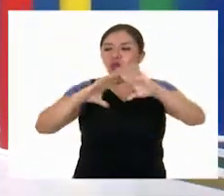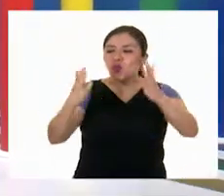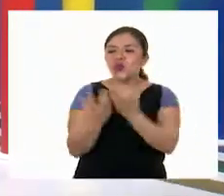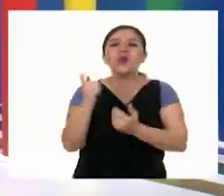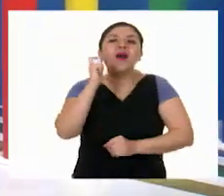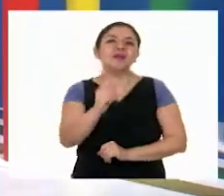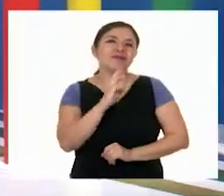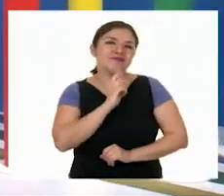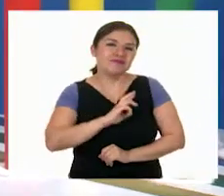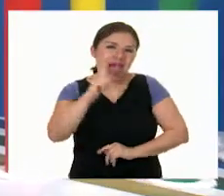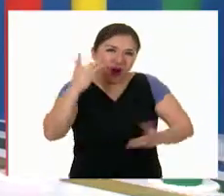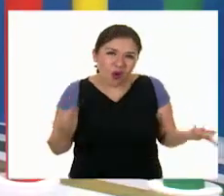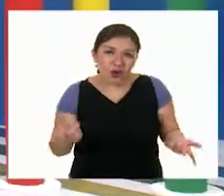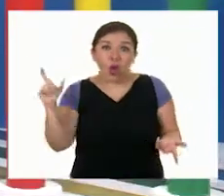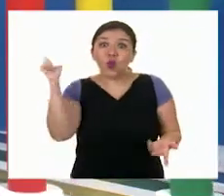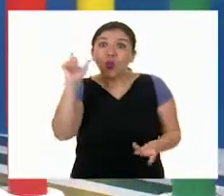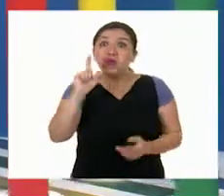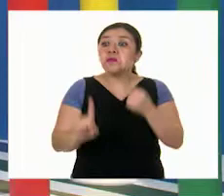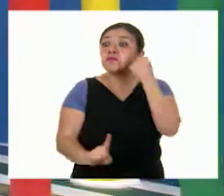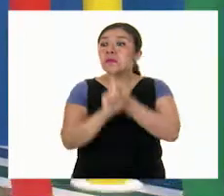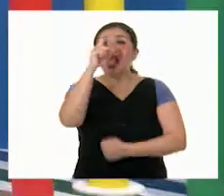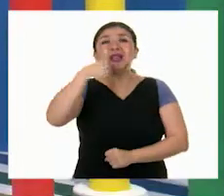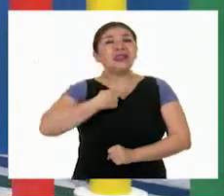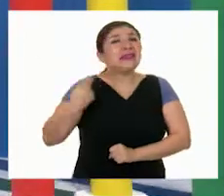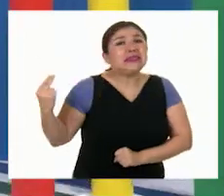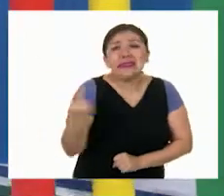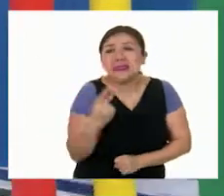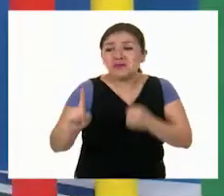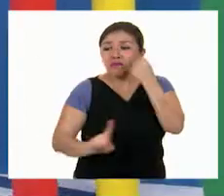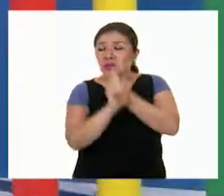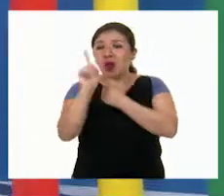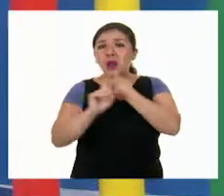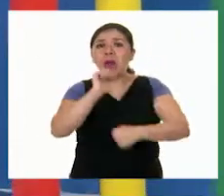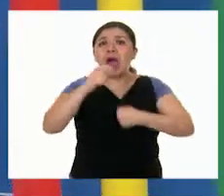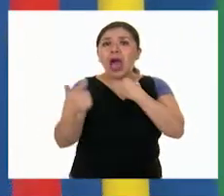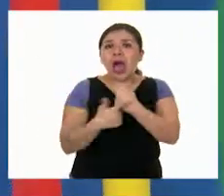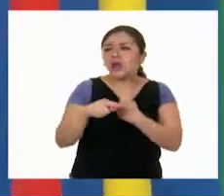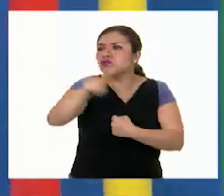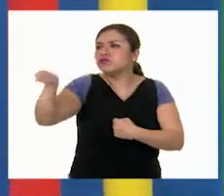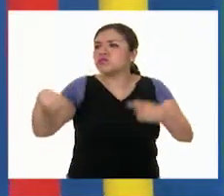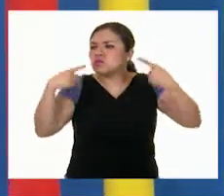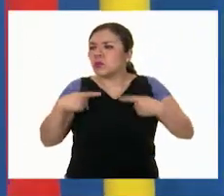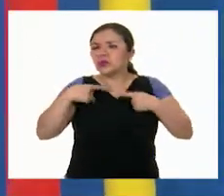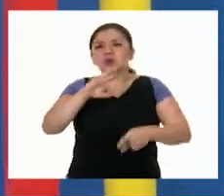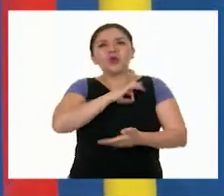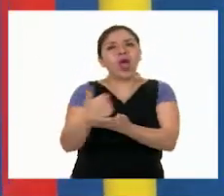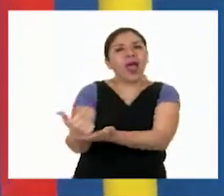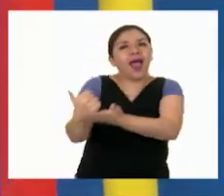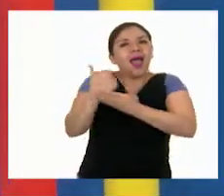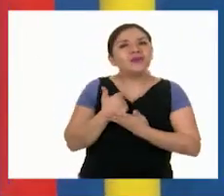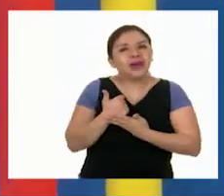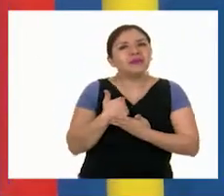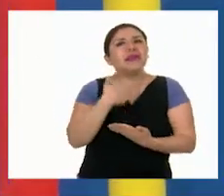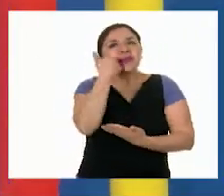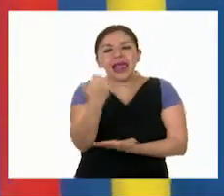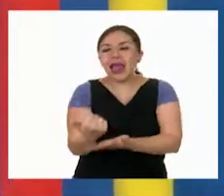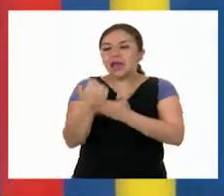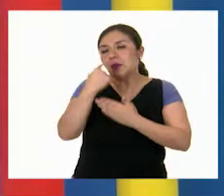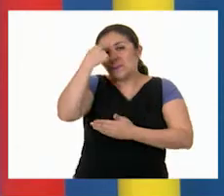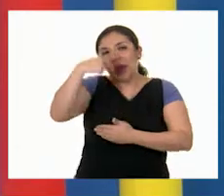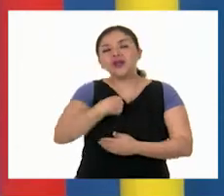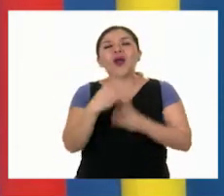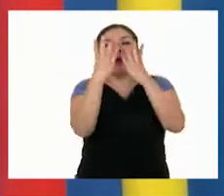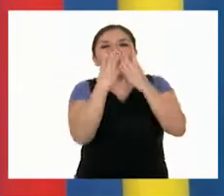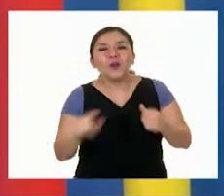Y entonces, tal vez cuando nosotros tengamos problemas, alguien más nos pueda ayudar y también puede querer hacer el bien a los